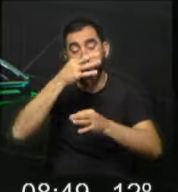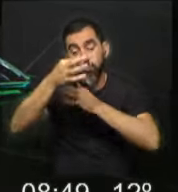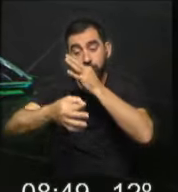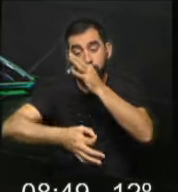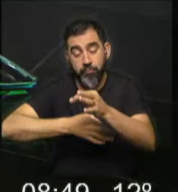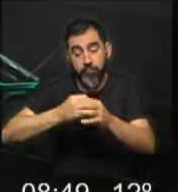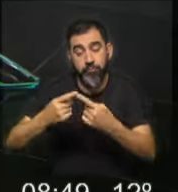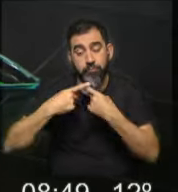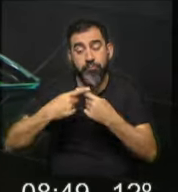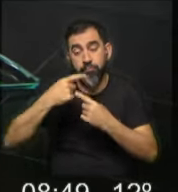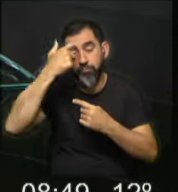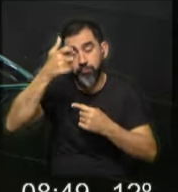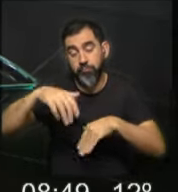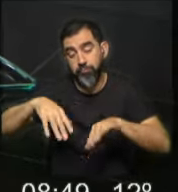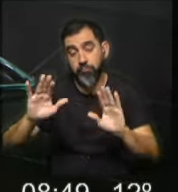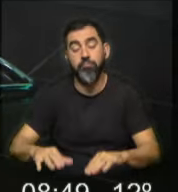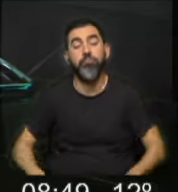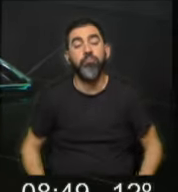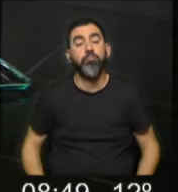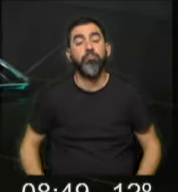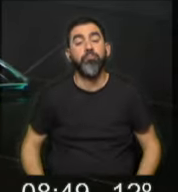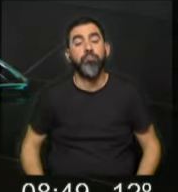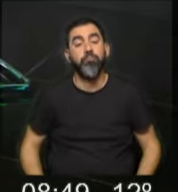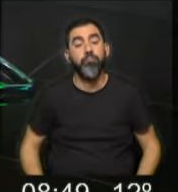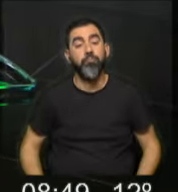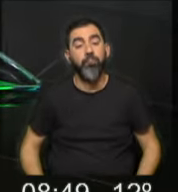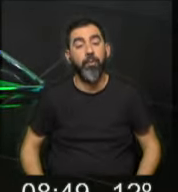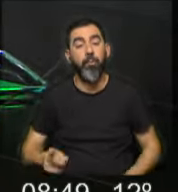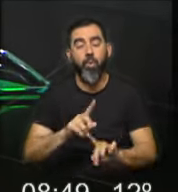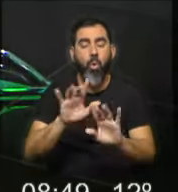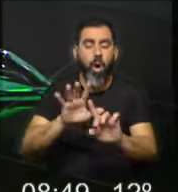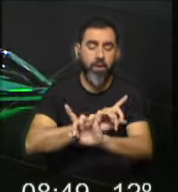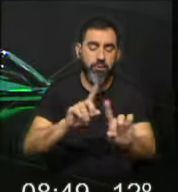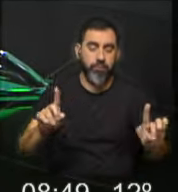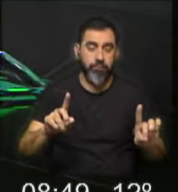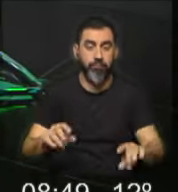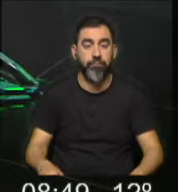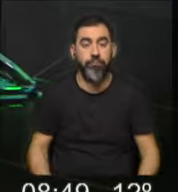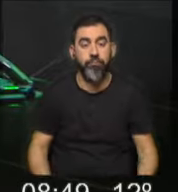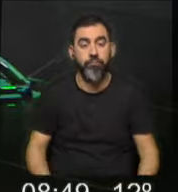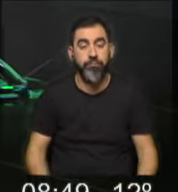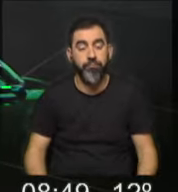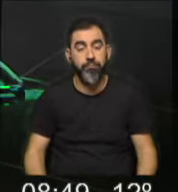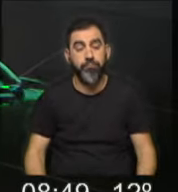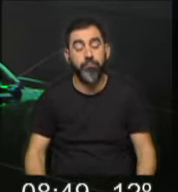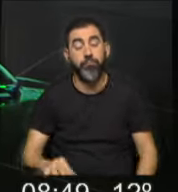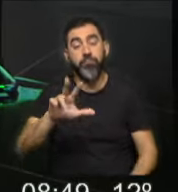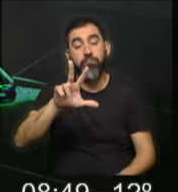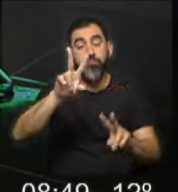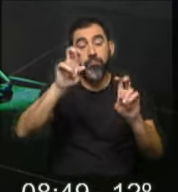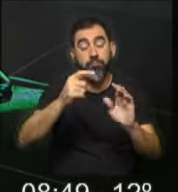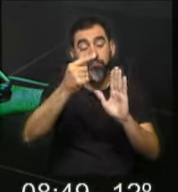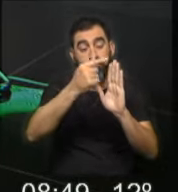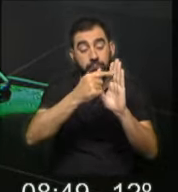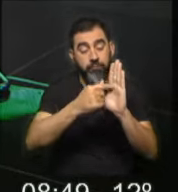los debates técnicos que que correspondan sin duda alguna Pero no es así este digamos que los tres puntos que están